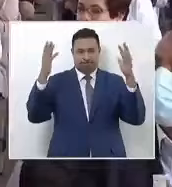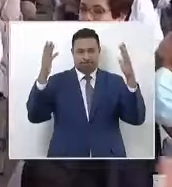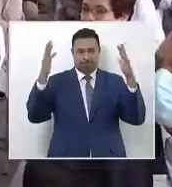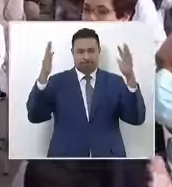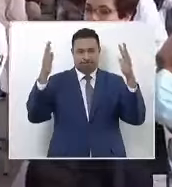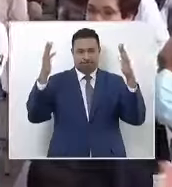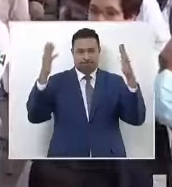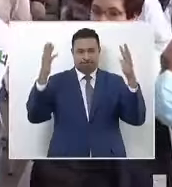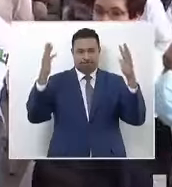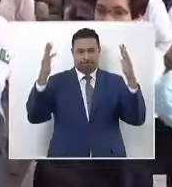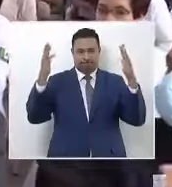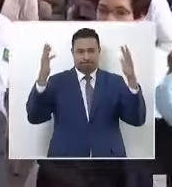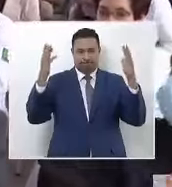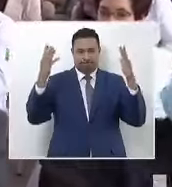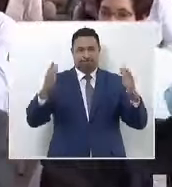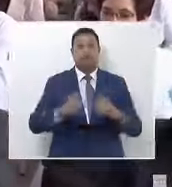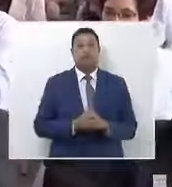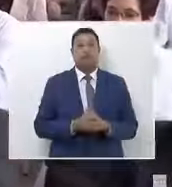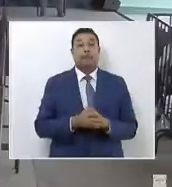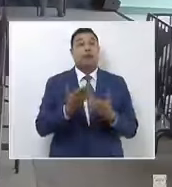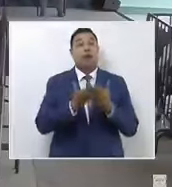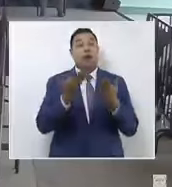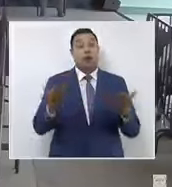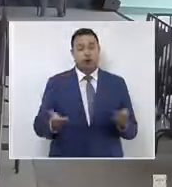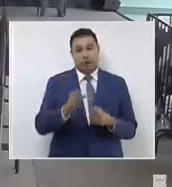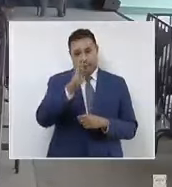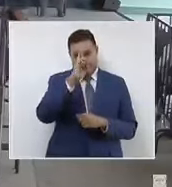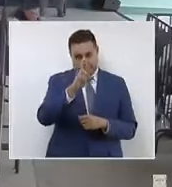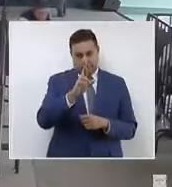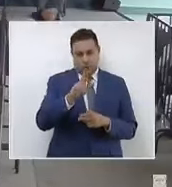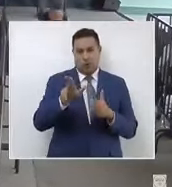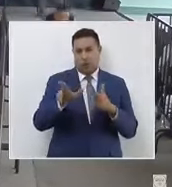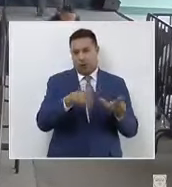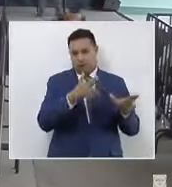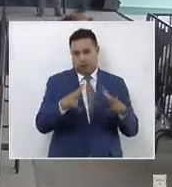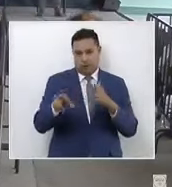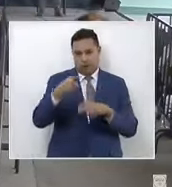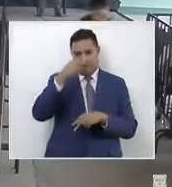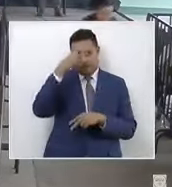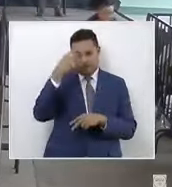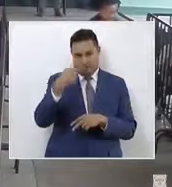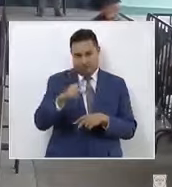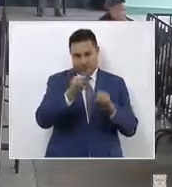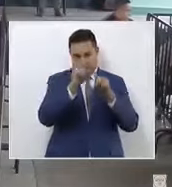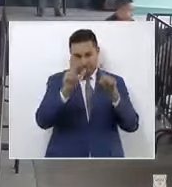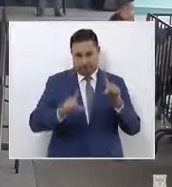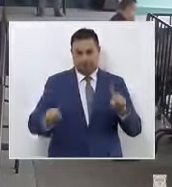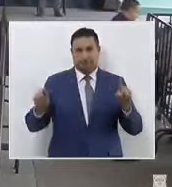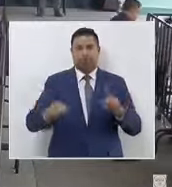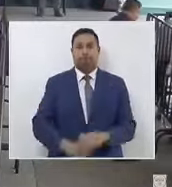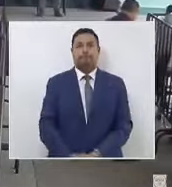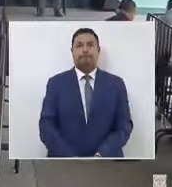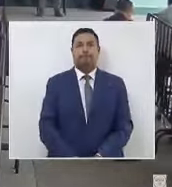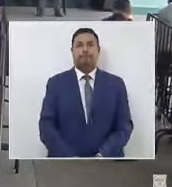Te solicitamos guardar el debido respeto para entonar nuestro himno nacional mexicano.